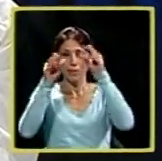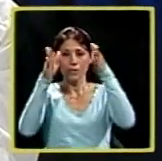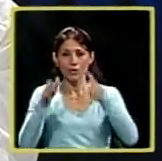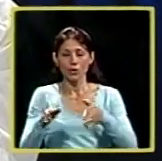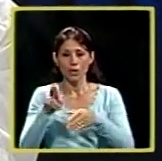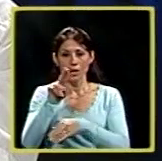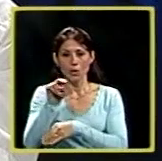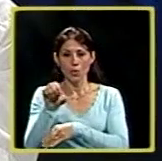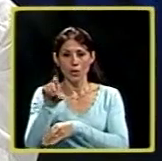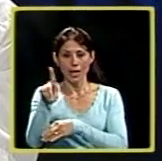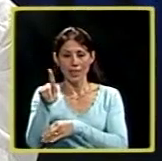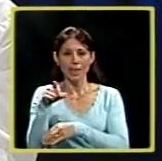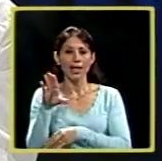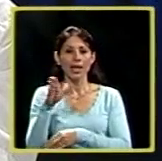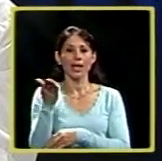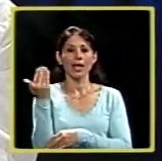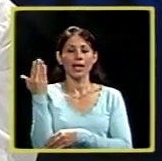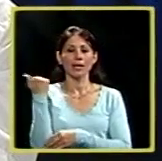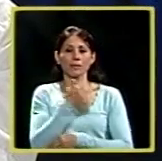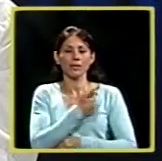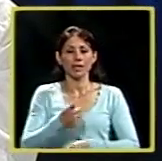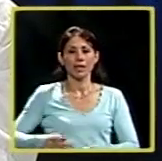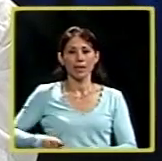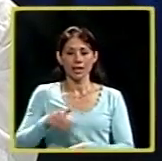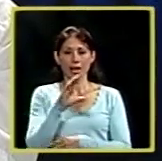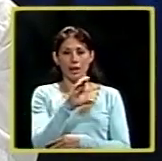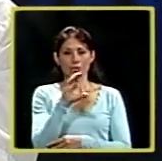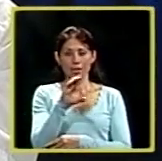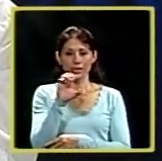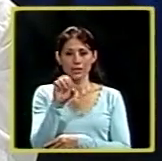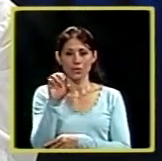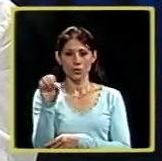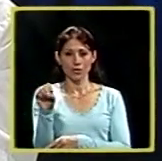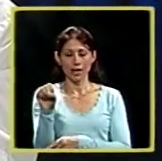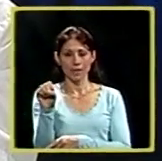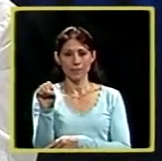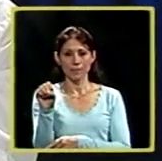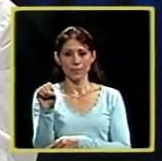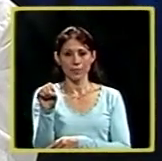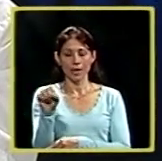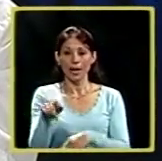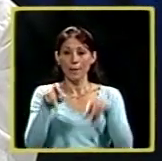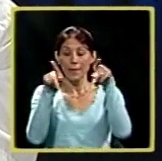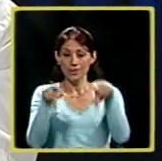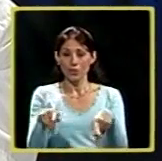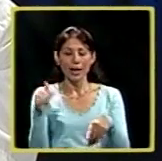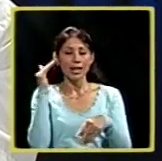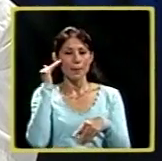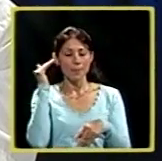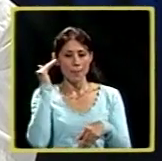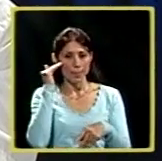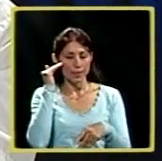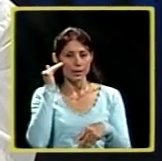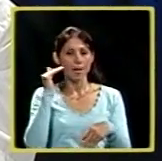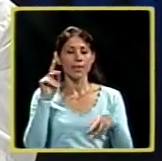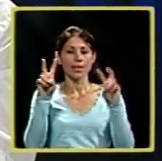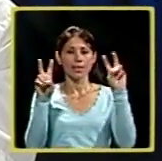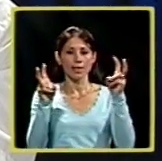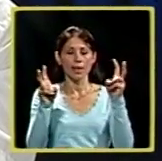expresidente ejecutivo de la Caja Costarricense de Seguro Social, la persona que más sabe del tema y uno de los